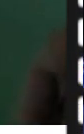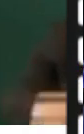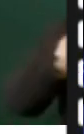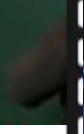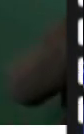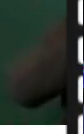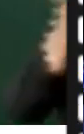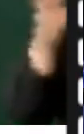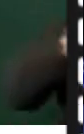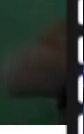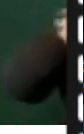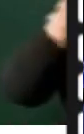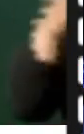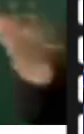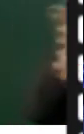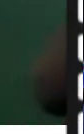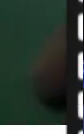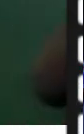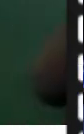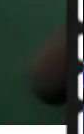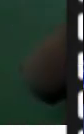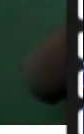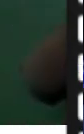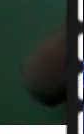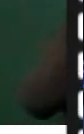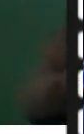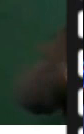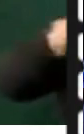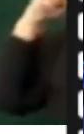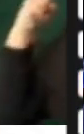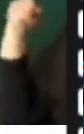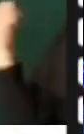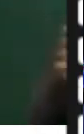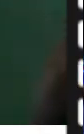ver con Sonora, el béisbol.